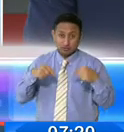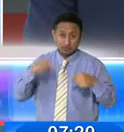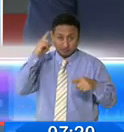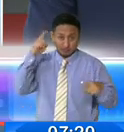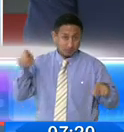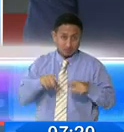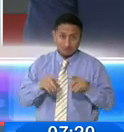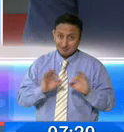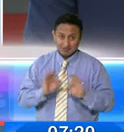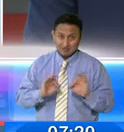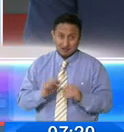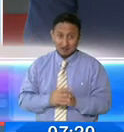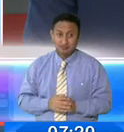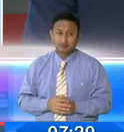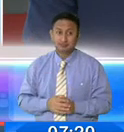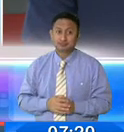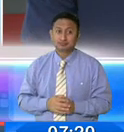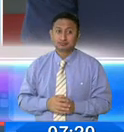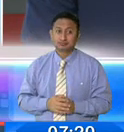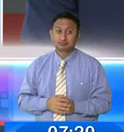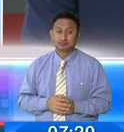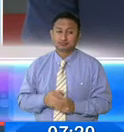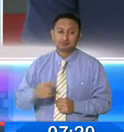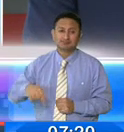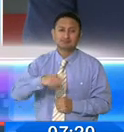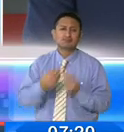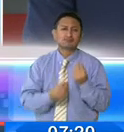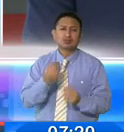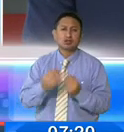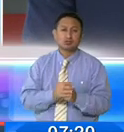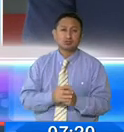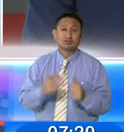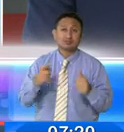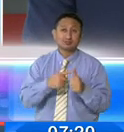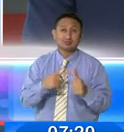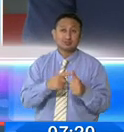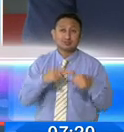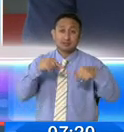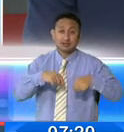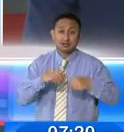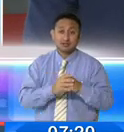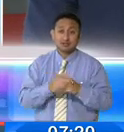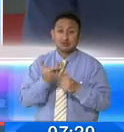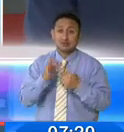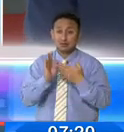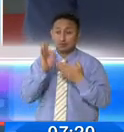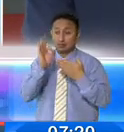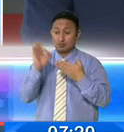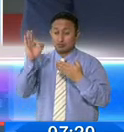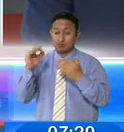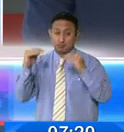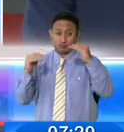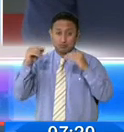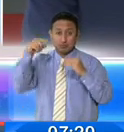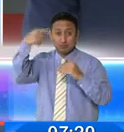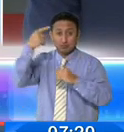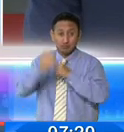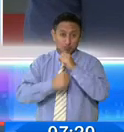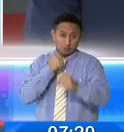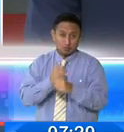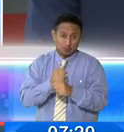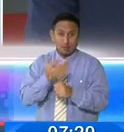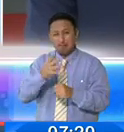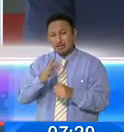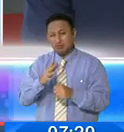acuerdo entre ambos sectores, lo que se tiene que hacer es aplicar la variación de la inflación para el próximo año, la inflación proyectada.